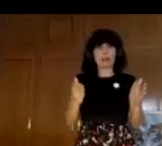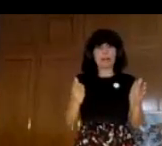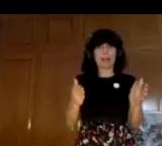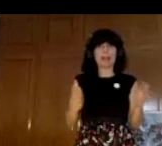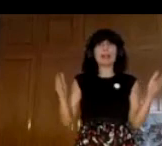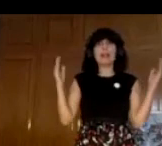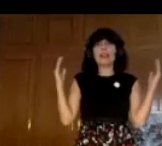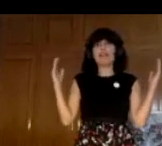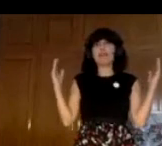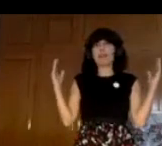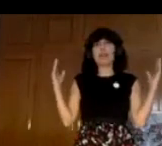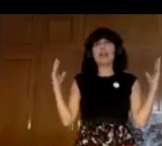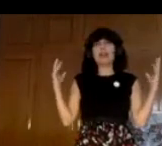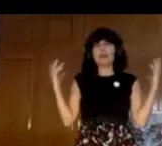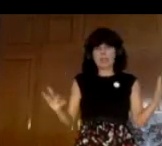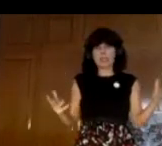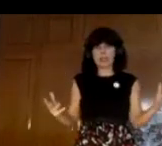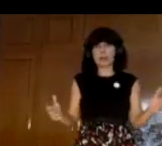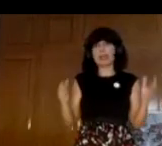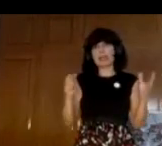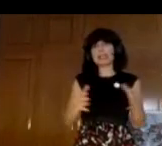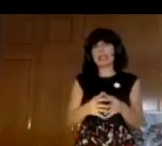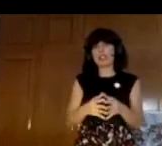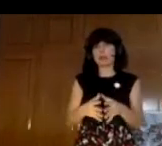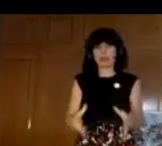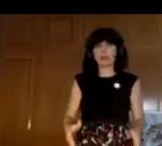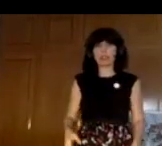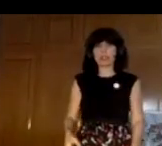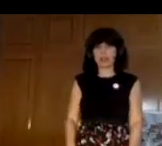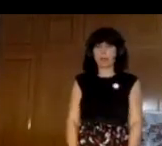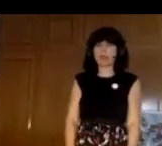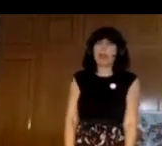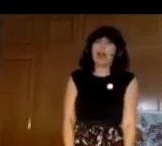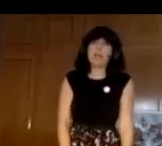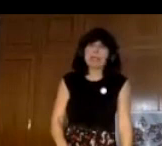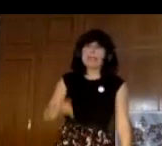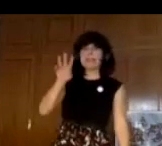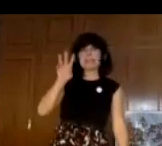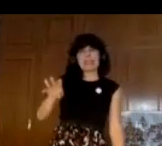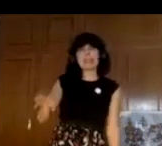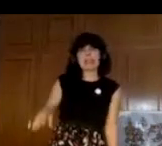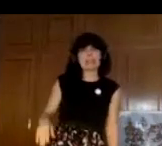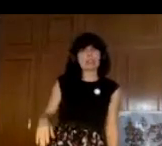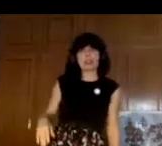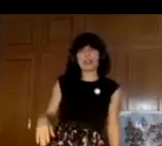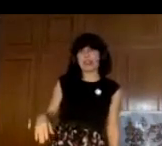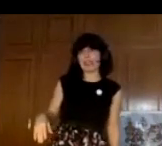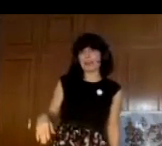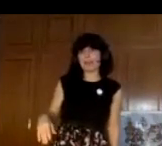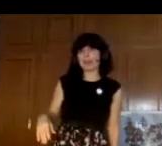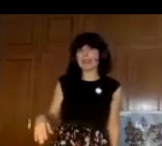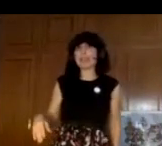forma de relatar y funciona muchísimo. Mañana Sally os pondrá algunos ejemplos. Aparte de estas tres reglas, que son las